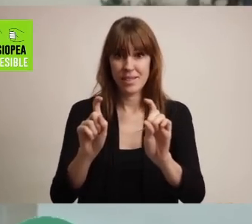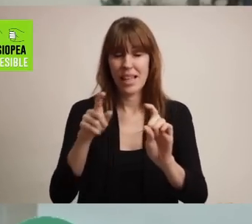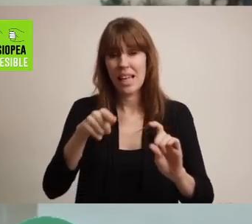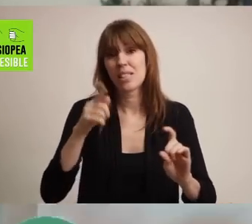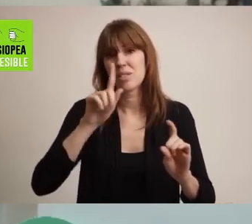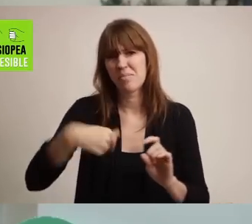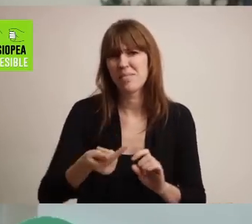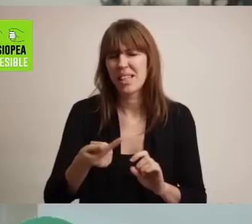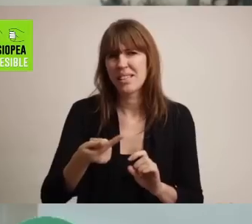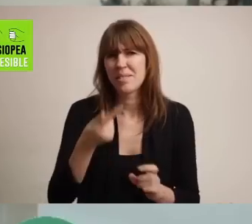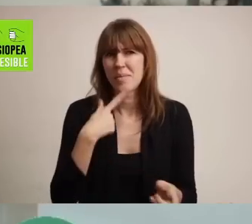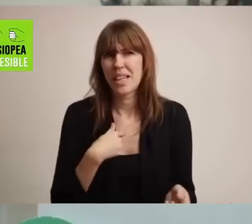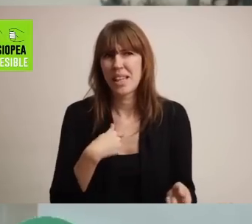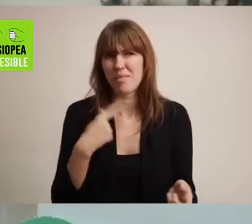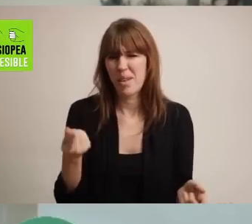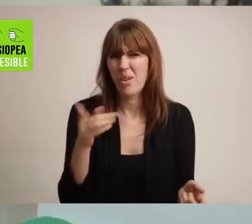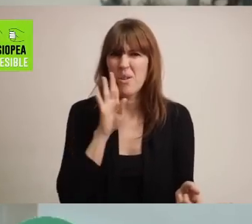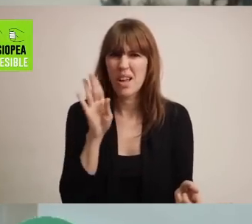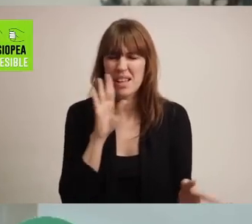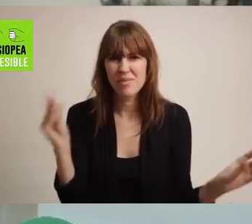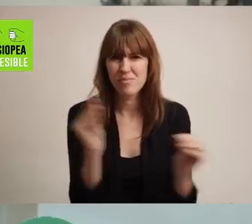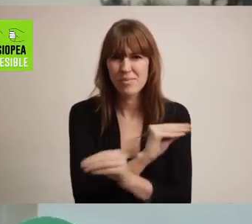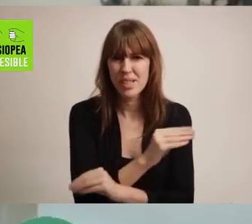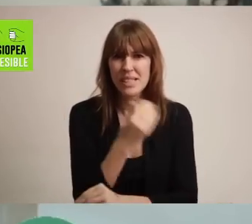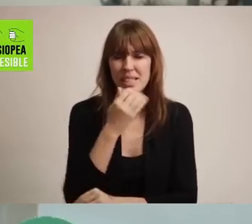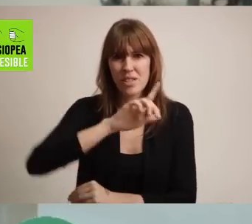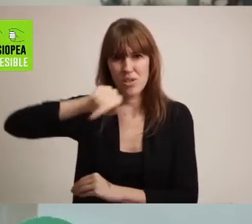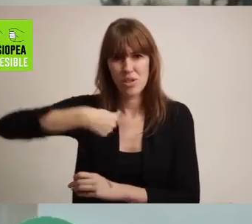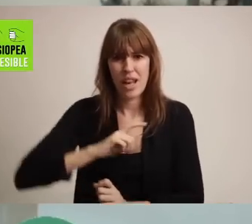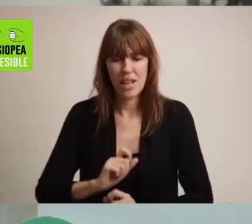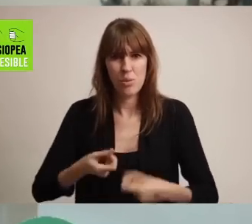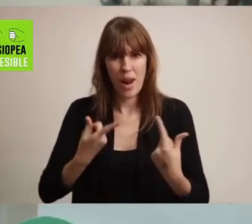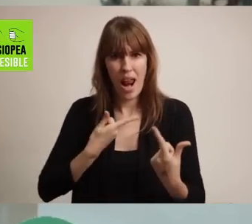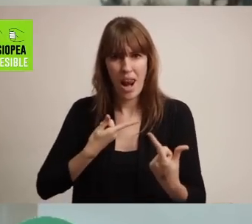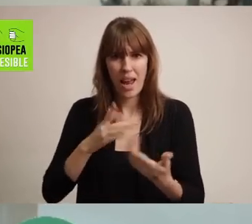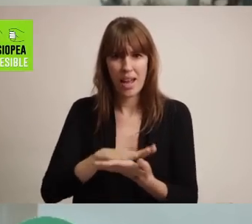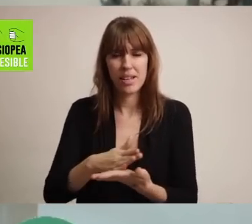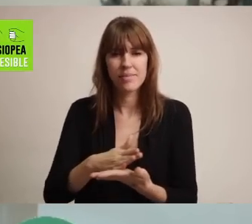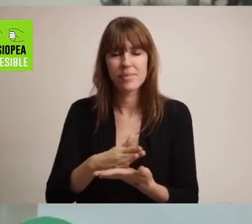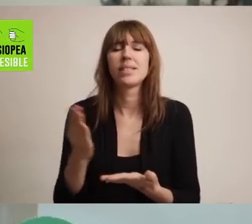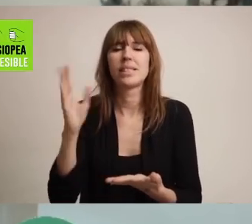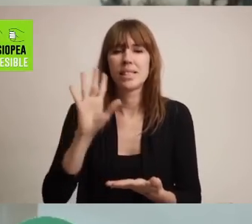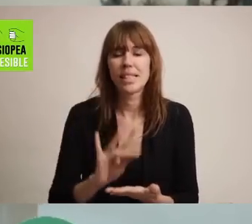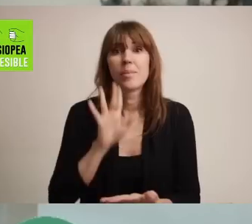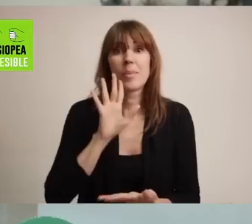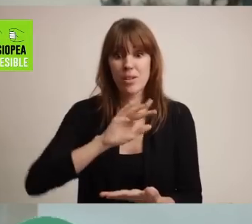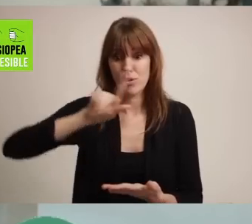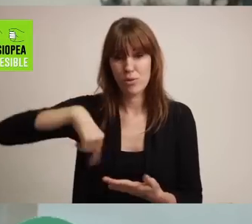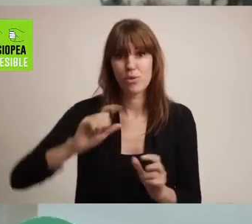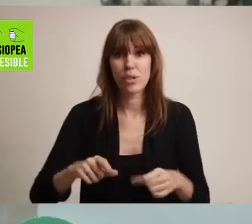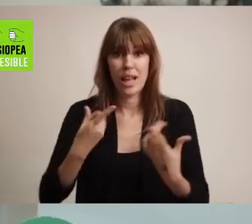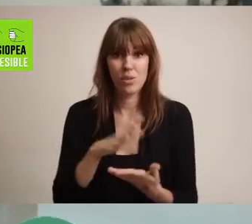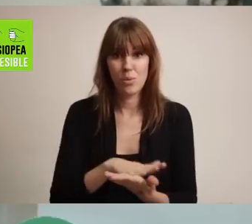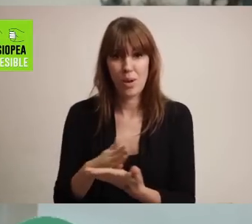podéis preguntar, ¿va en contra de lo que estaba diciendo? Si somos canales naturales, ya. Pero somos canales naturales que también es